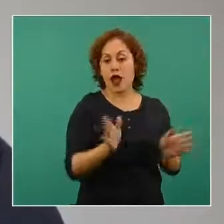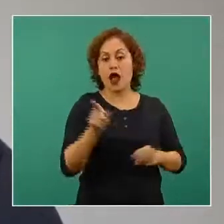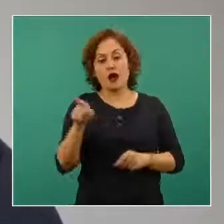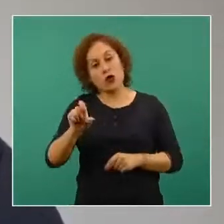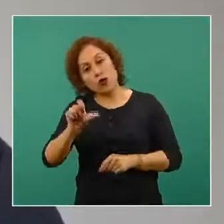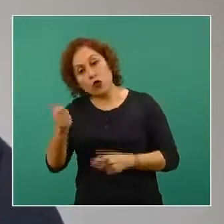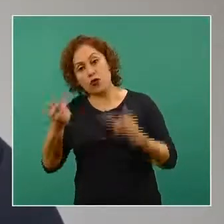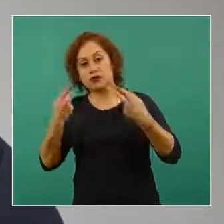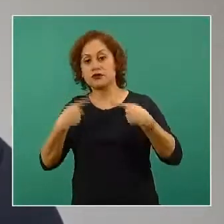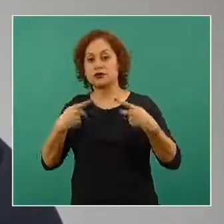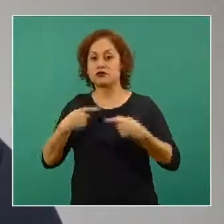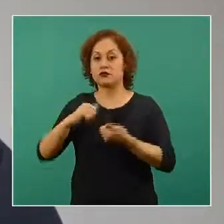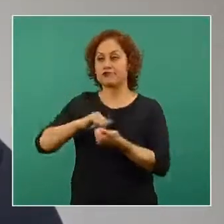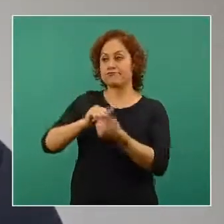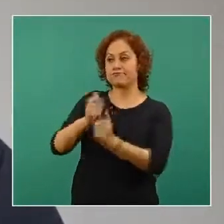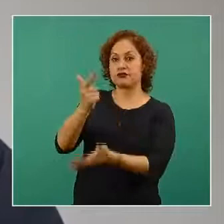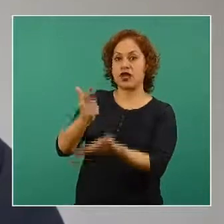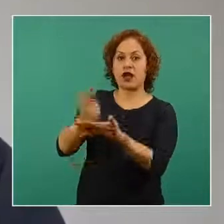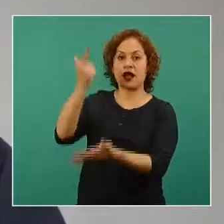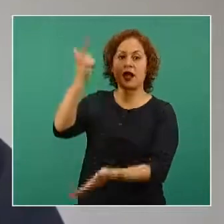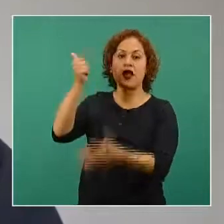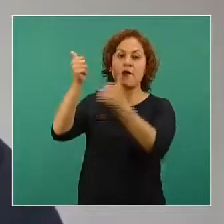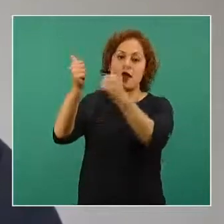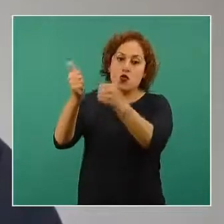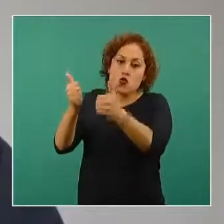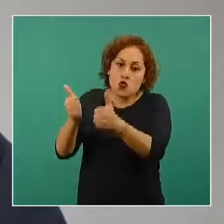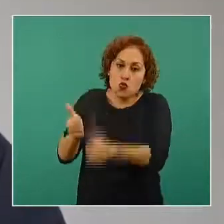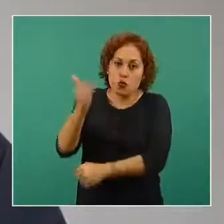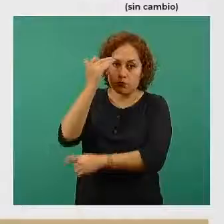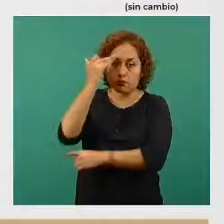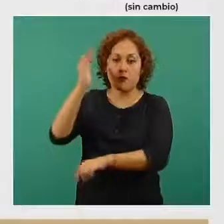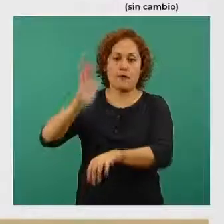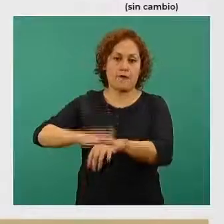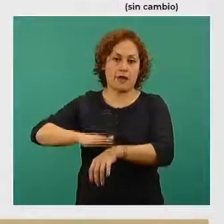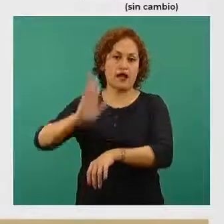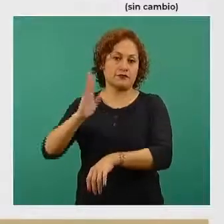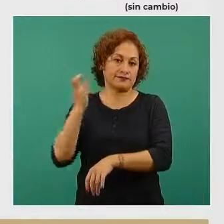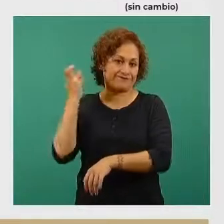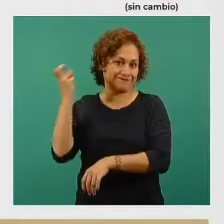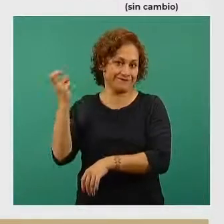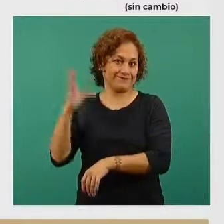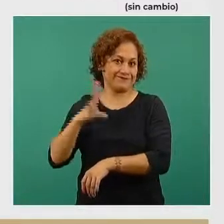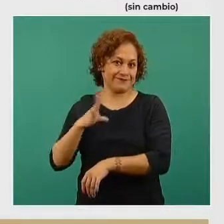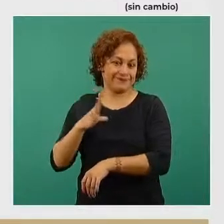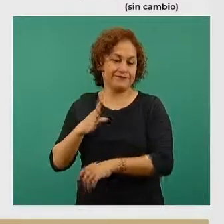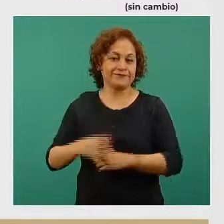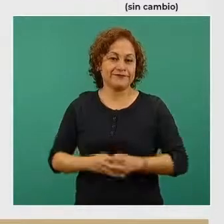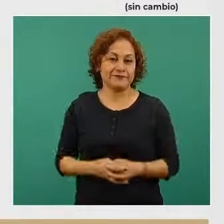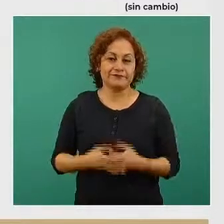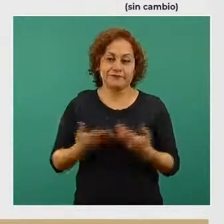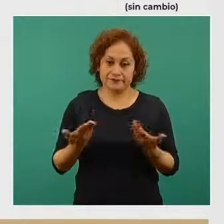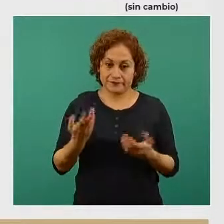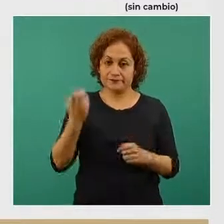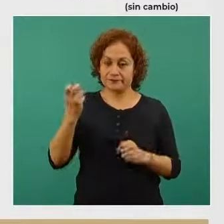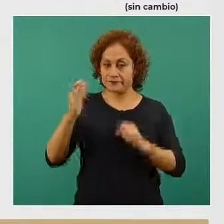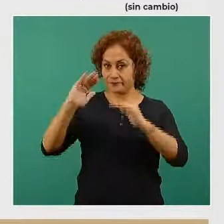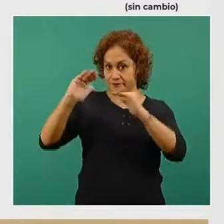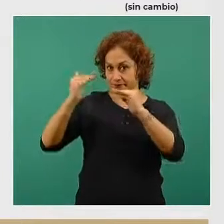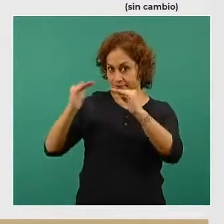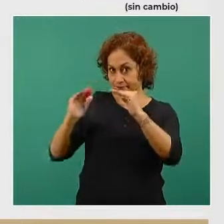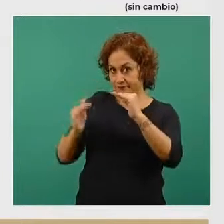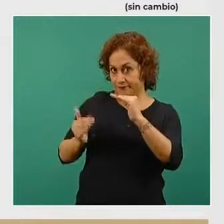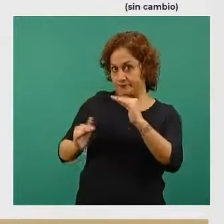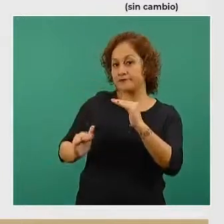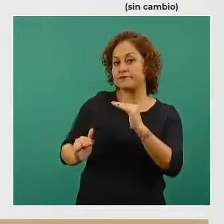visto también, y lo podemos ver en la gráfica claramente representado, es precisamente esta disminución que también tenemos en